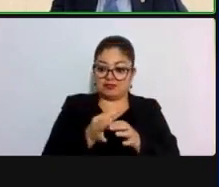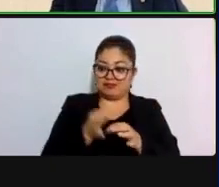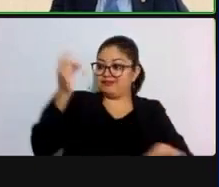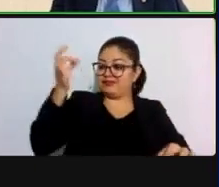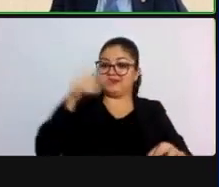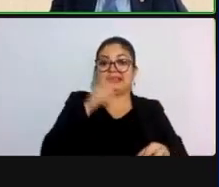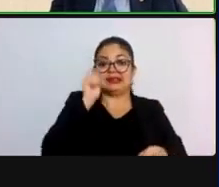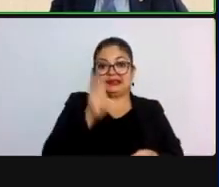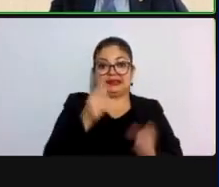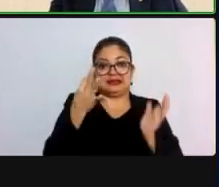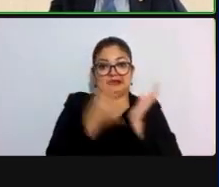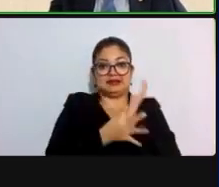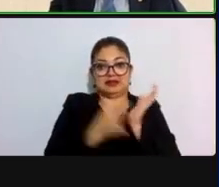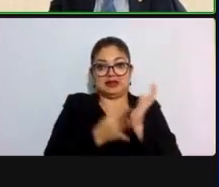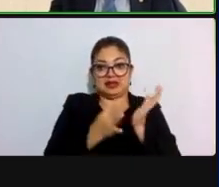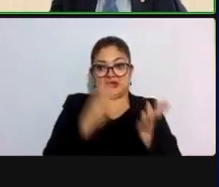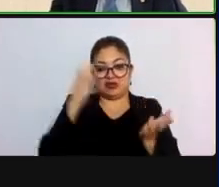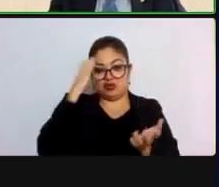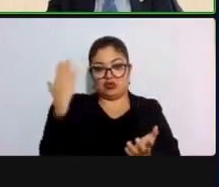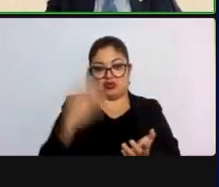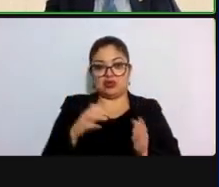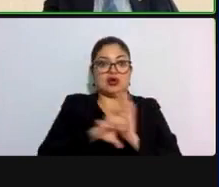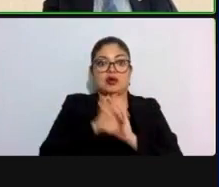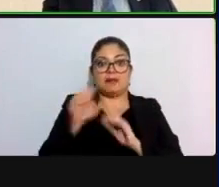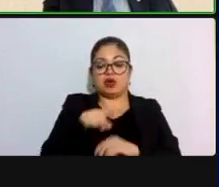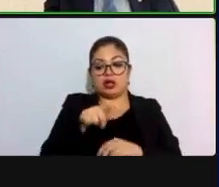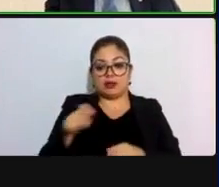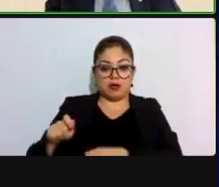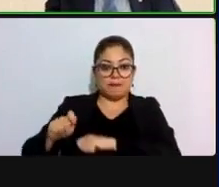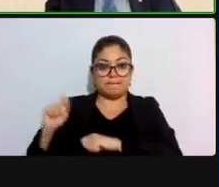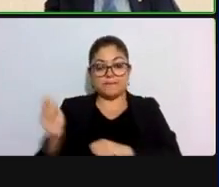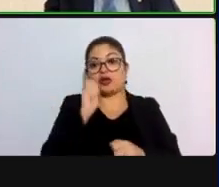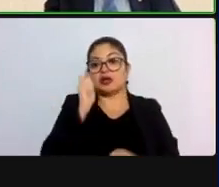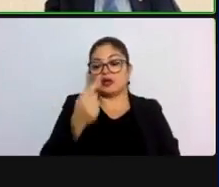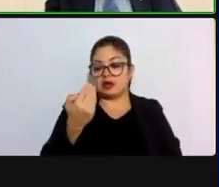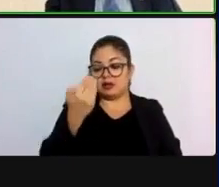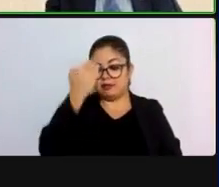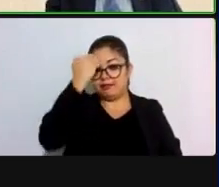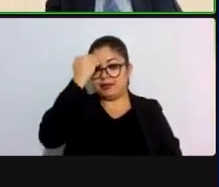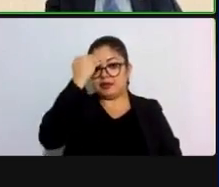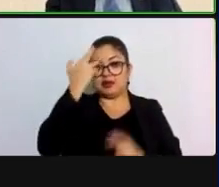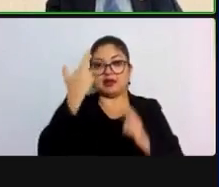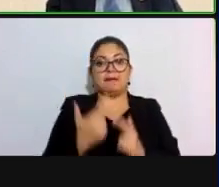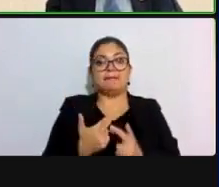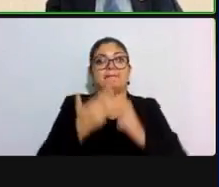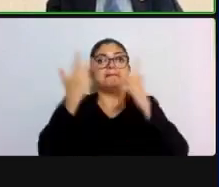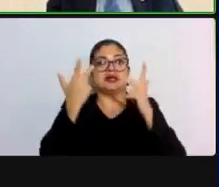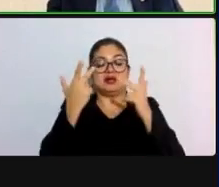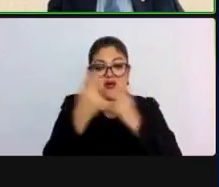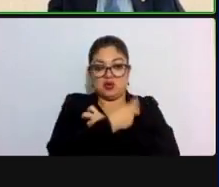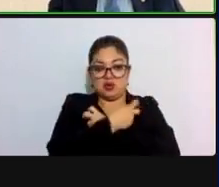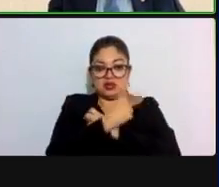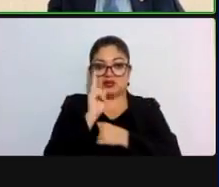como en el caso, una fractura frontal. Fractura de la zona central, donde ven ustedes aquí la afectación exterior,